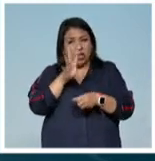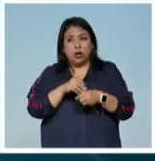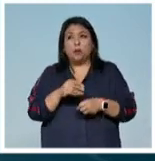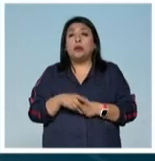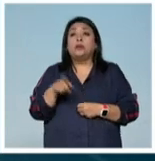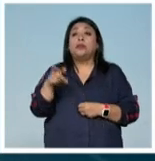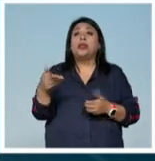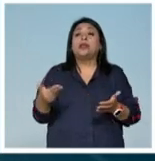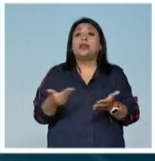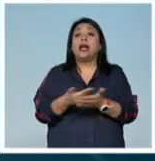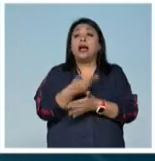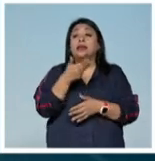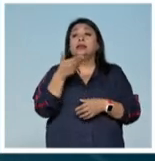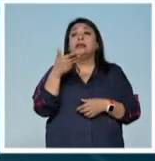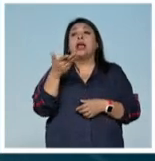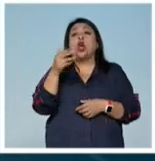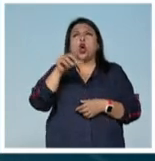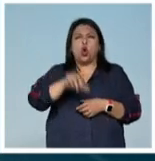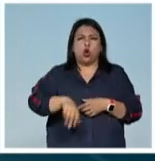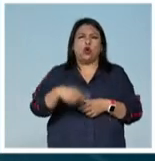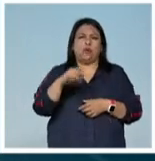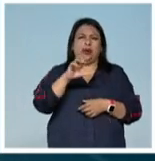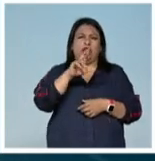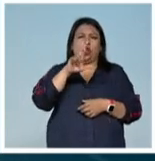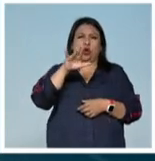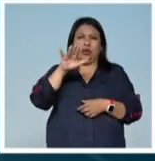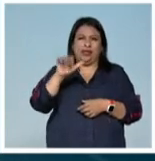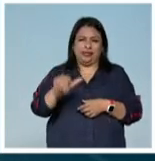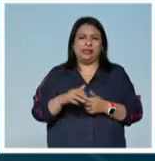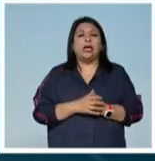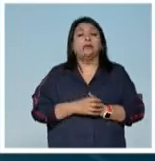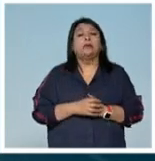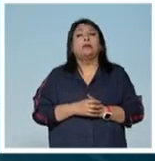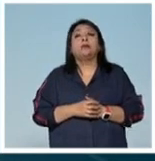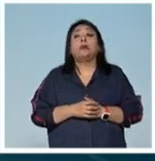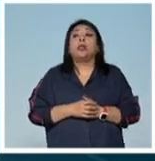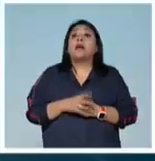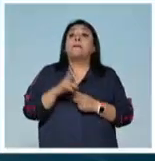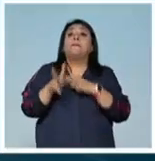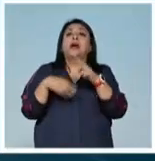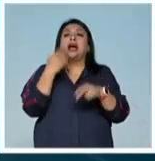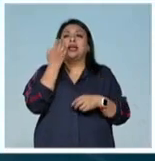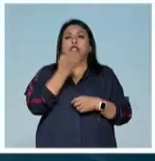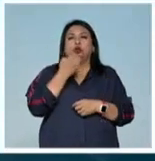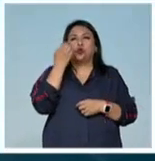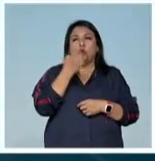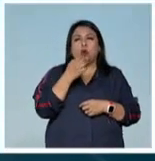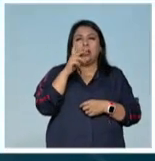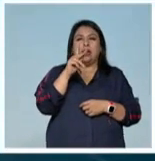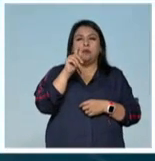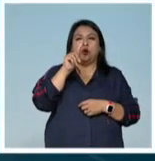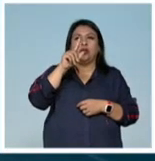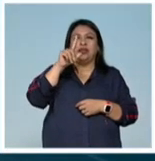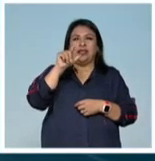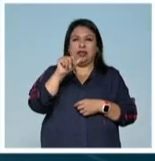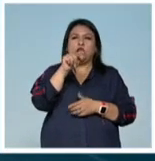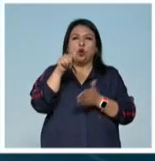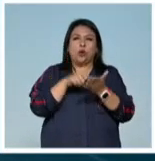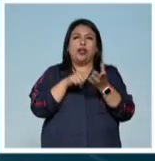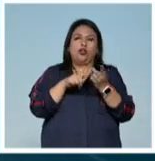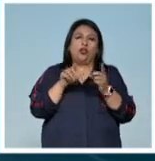Él nació en lo que es ahora Croacia, que era el Imperio Austrohúngaro, y entonces va a la Escuela Politécnica de Graz en